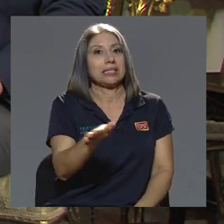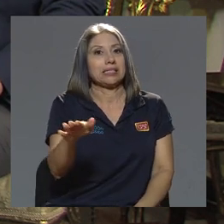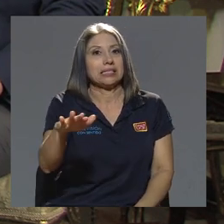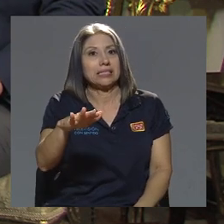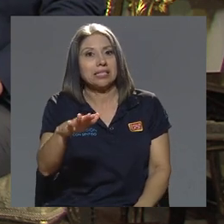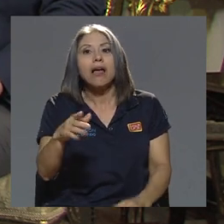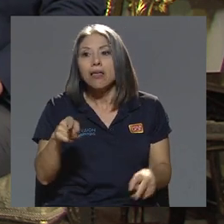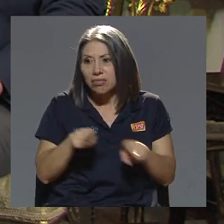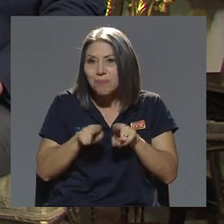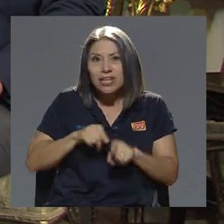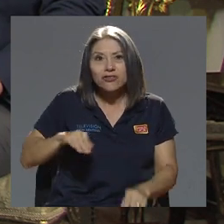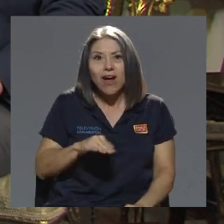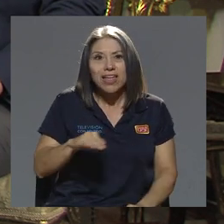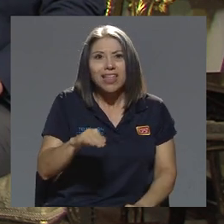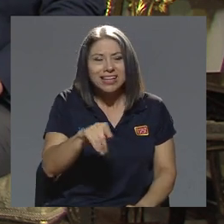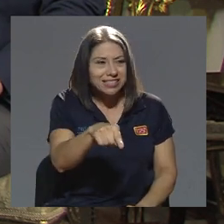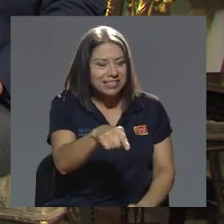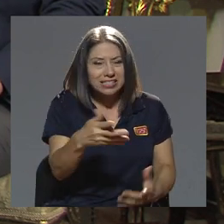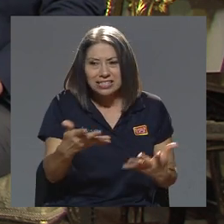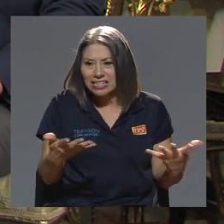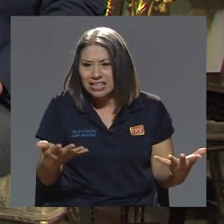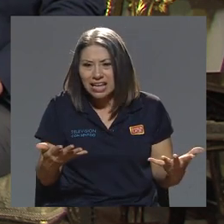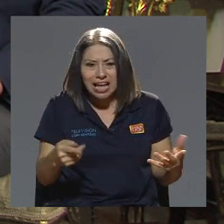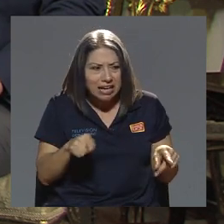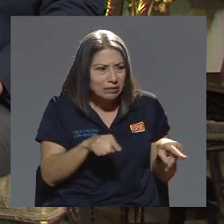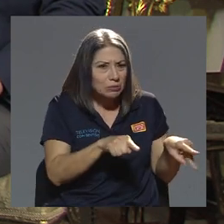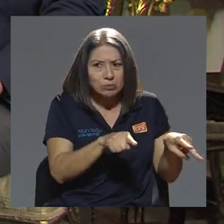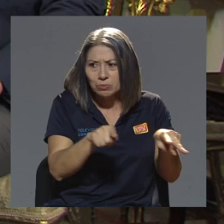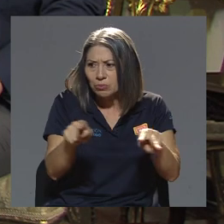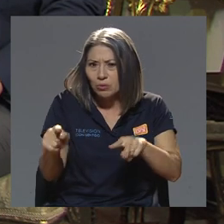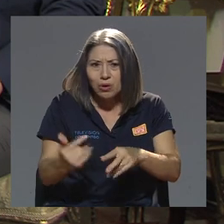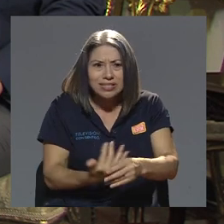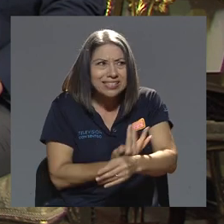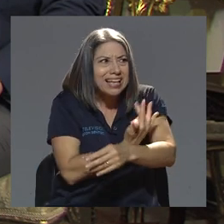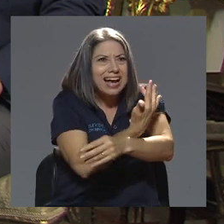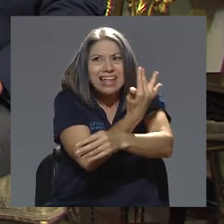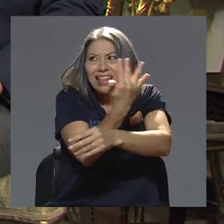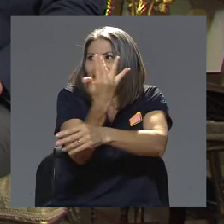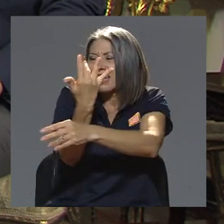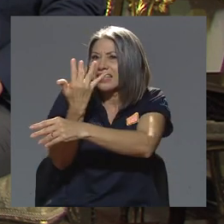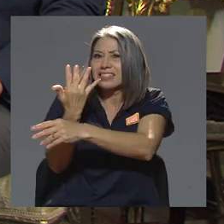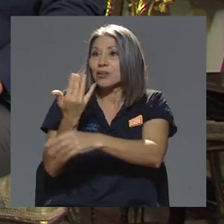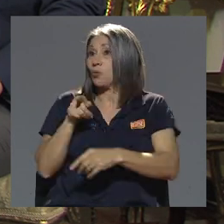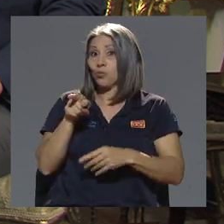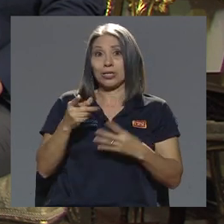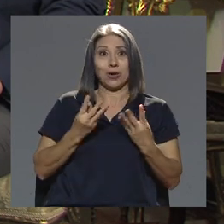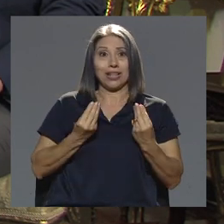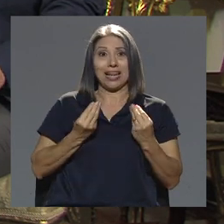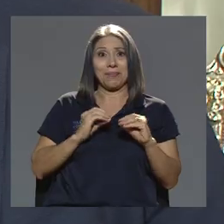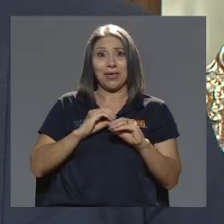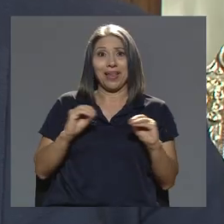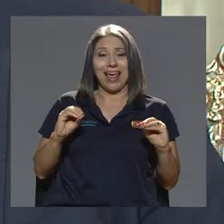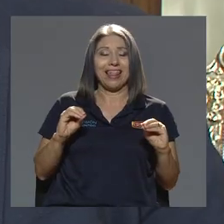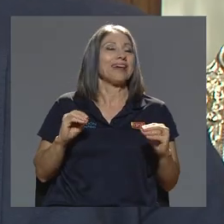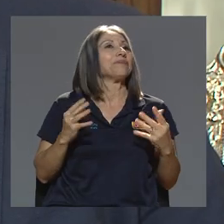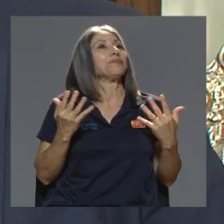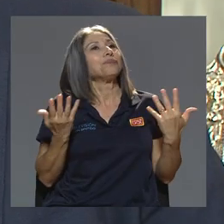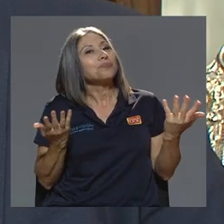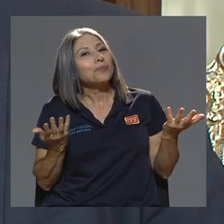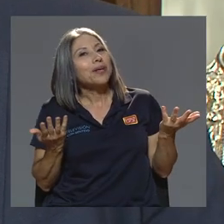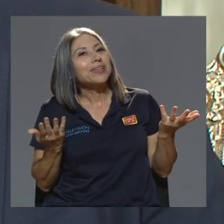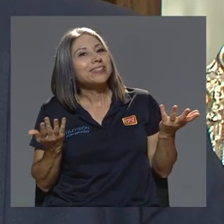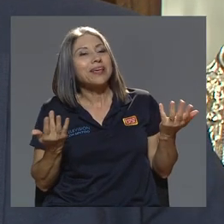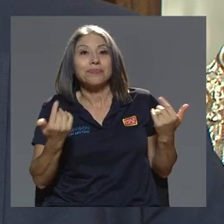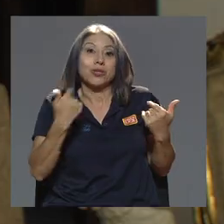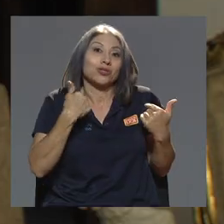Salían ratas. Los acatales le tapaban a uno la cara. No le tenía miedo a nada a usted, doña Gloria. Bueno, es que